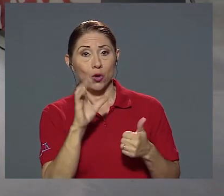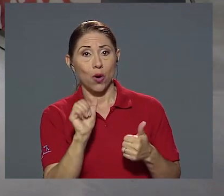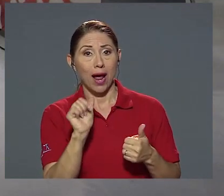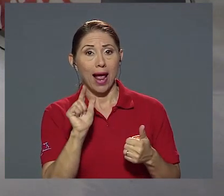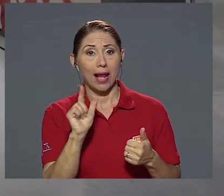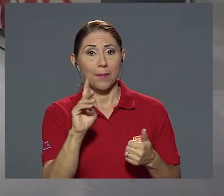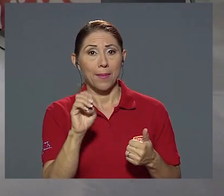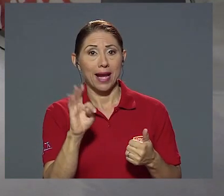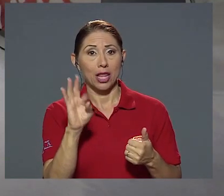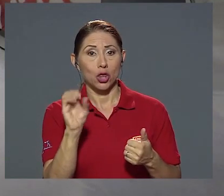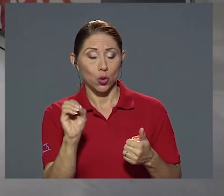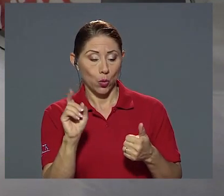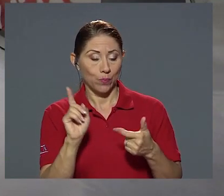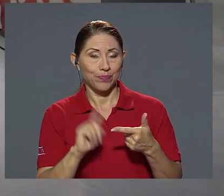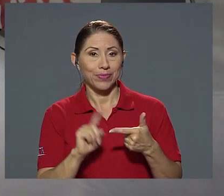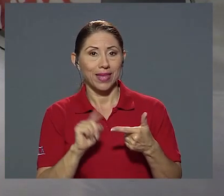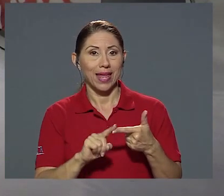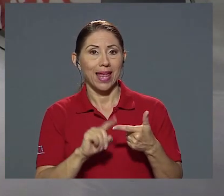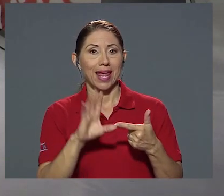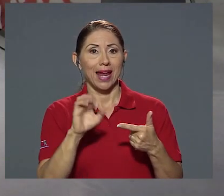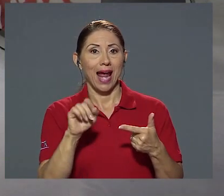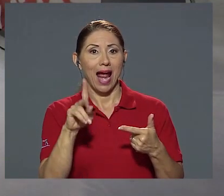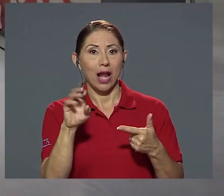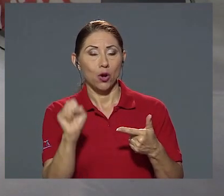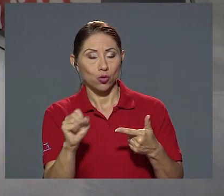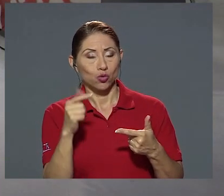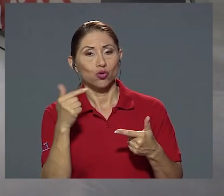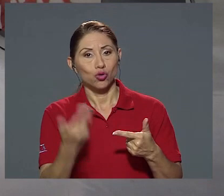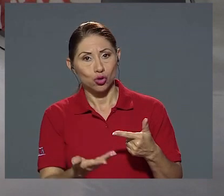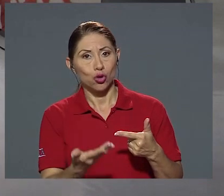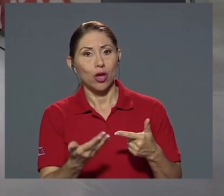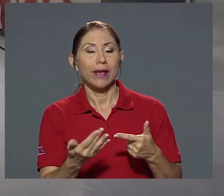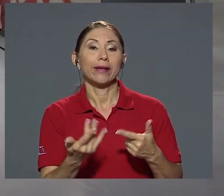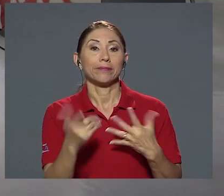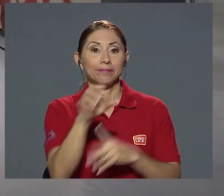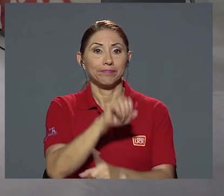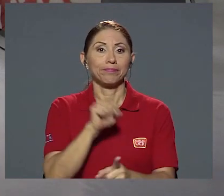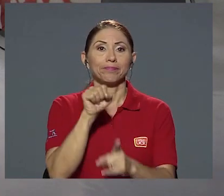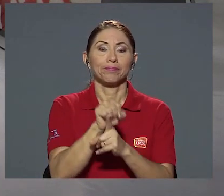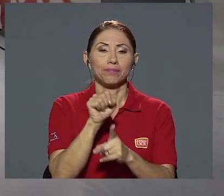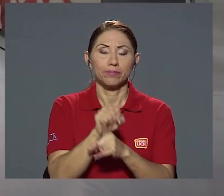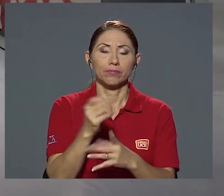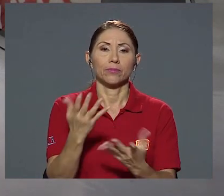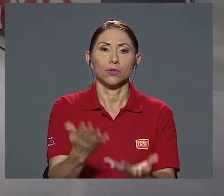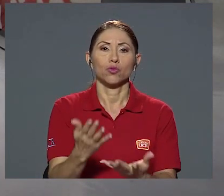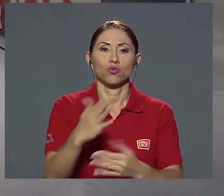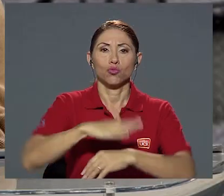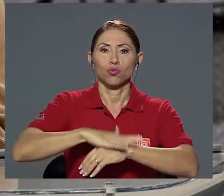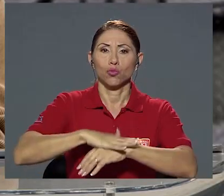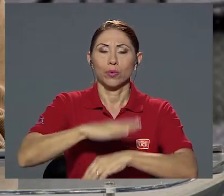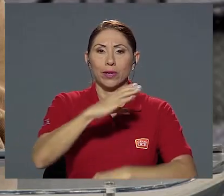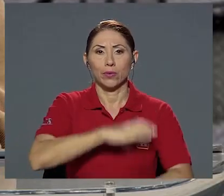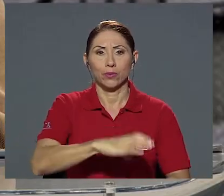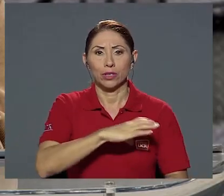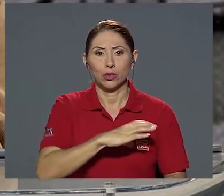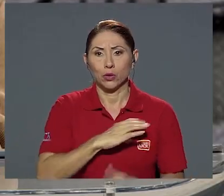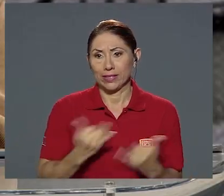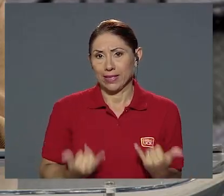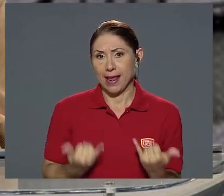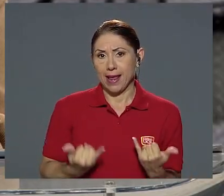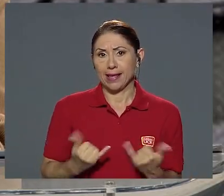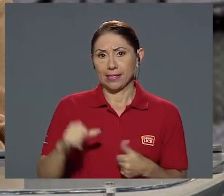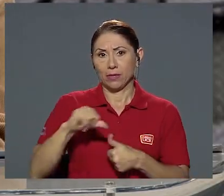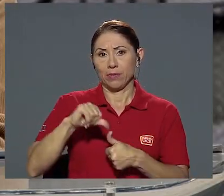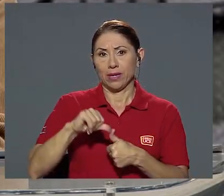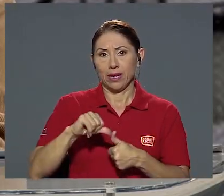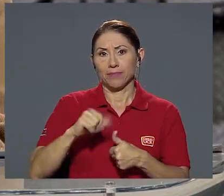Alberto como Alberto y Carlos en el sentido de la situación, de las condiciones que